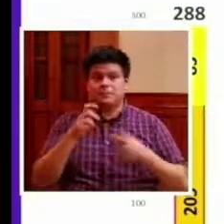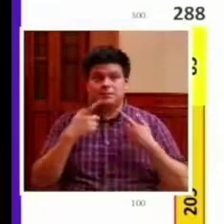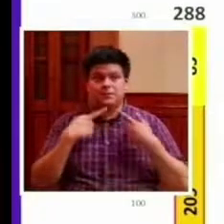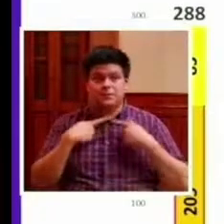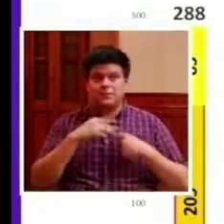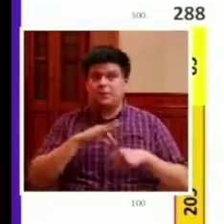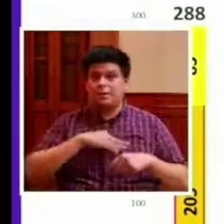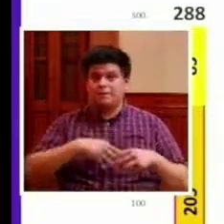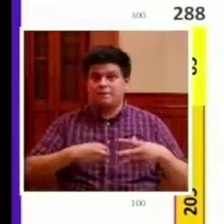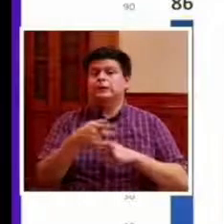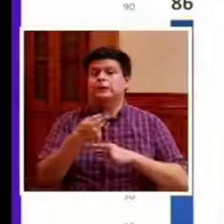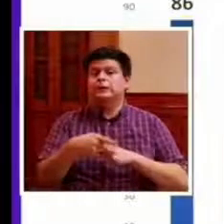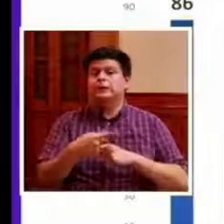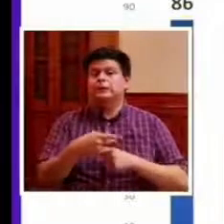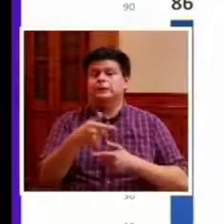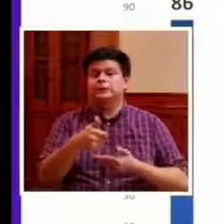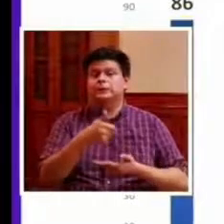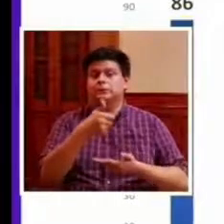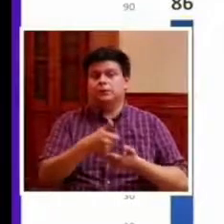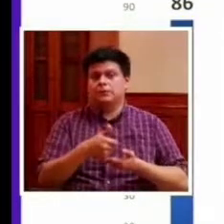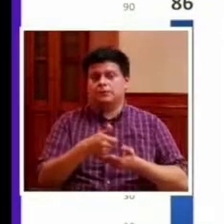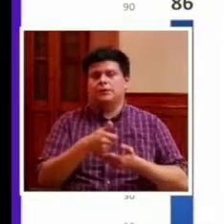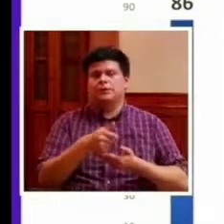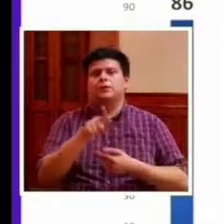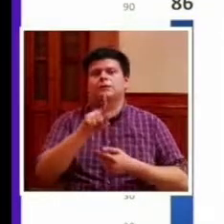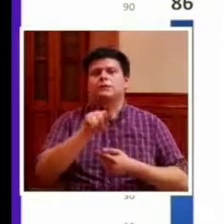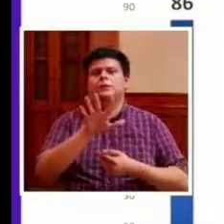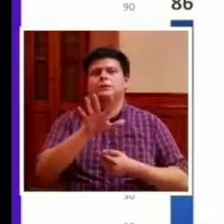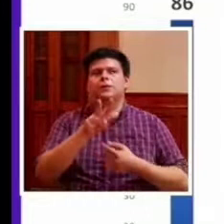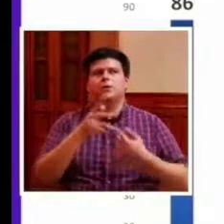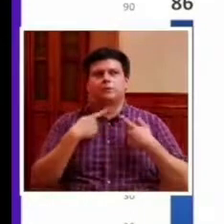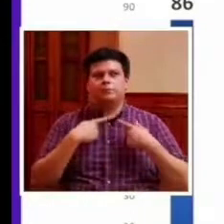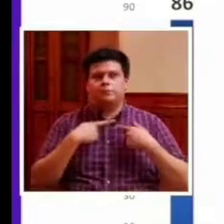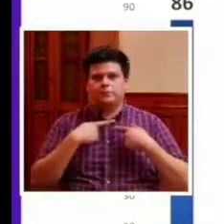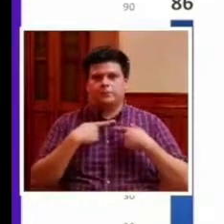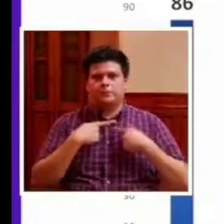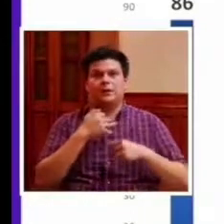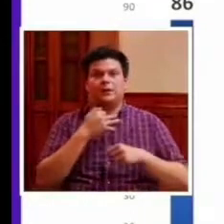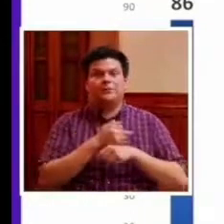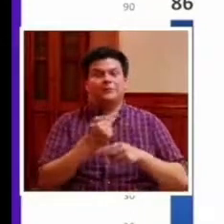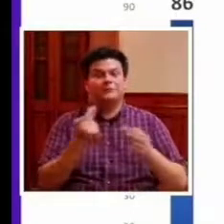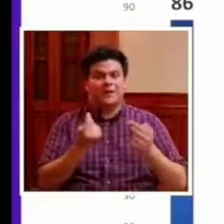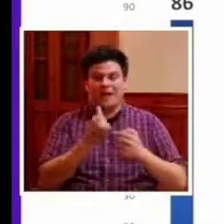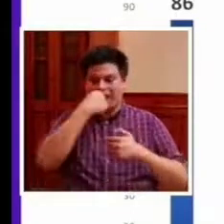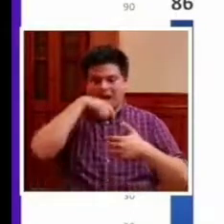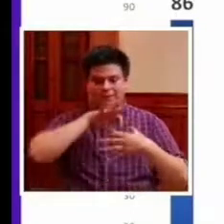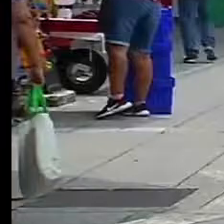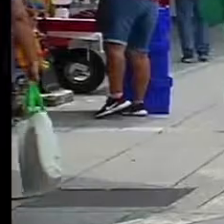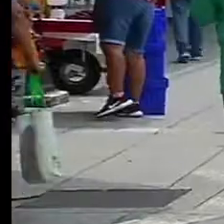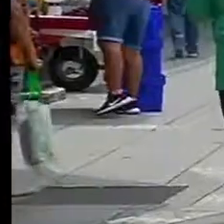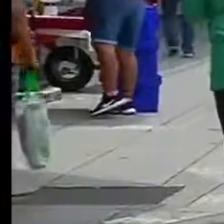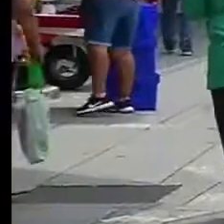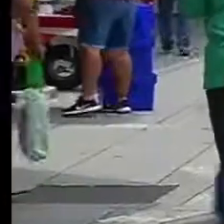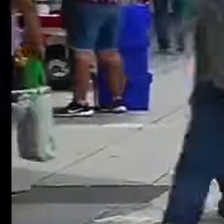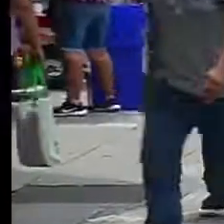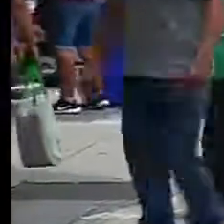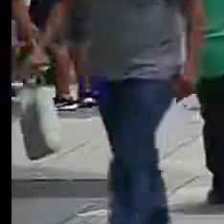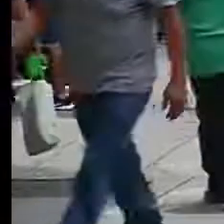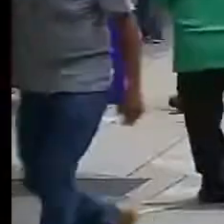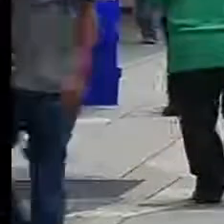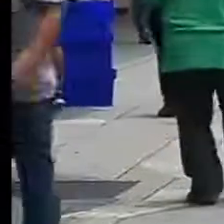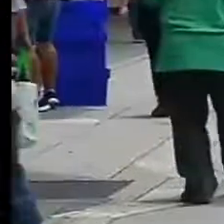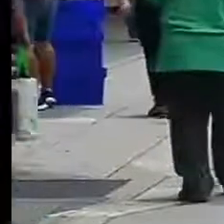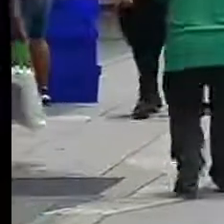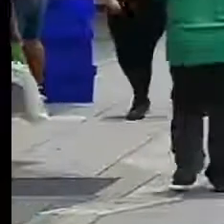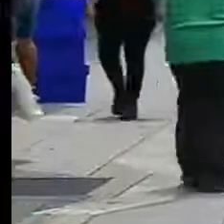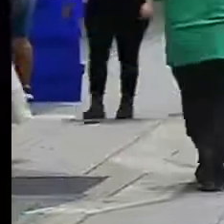El virus no se ha ido. 75 pacientes son las que actualmente están conectados a un respirador artificial. Invitó a la